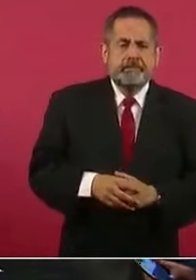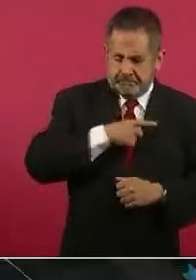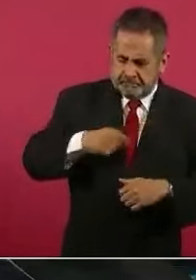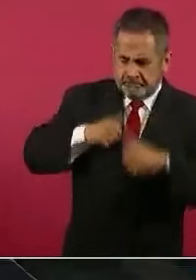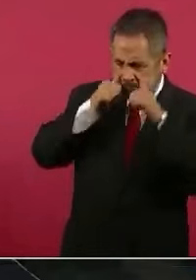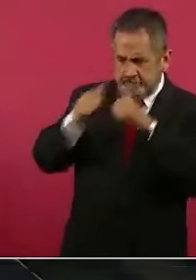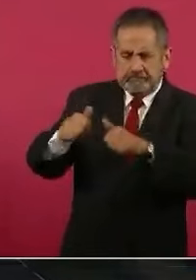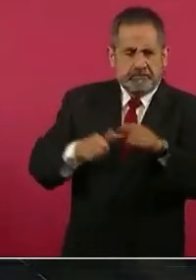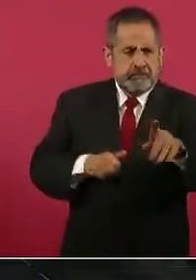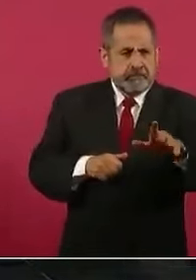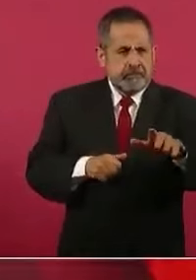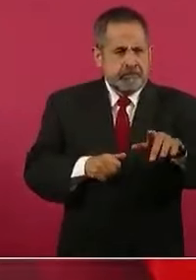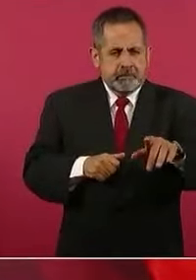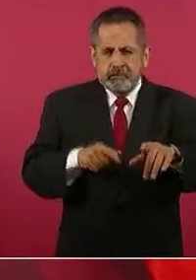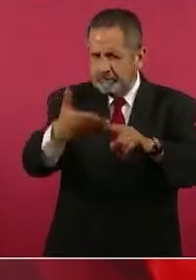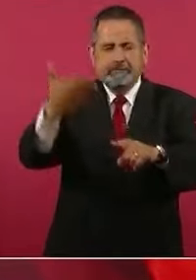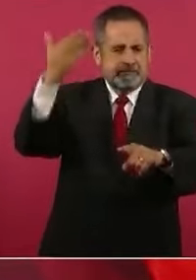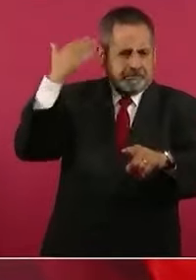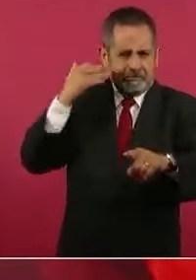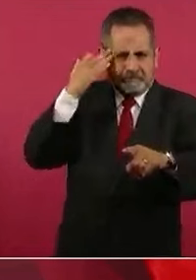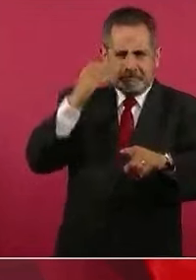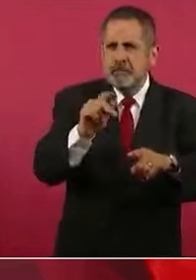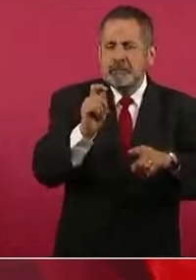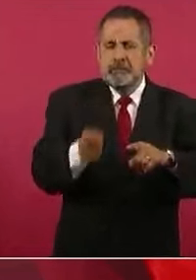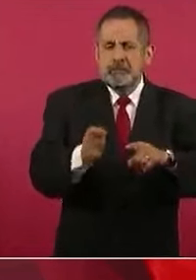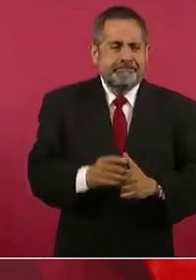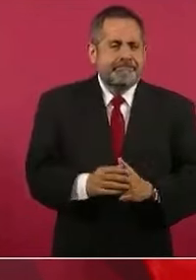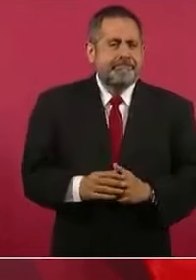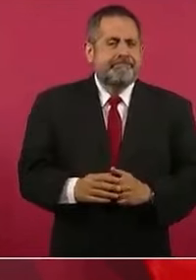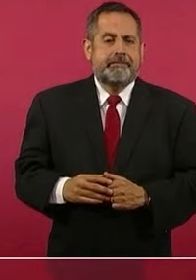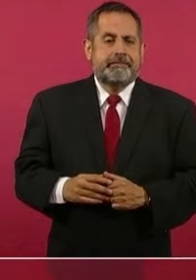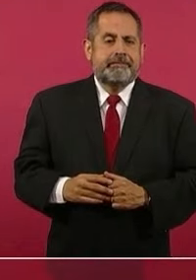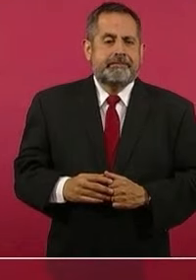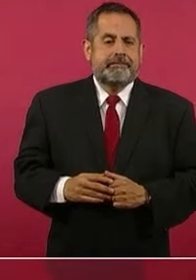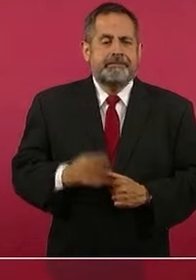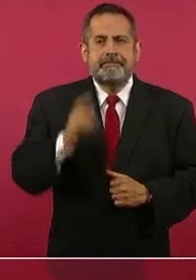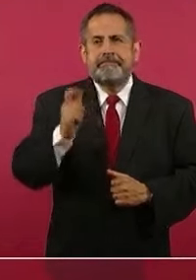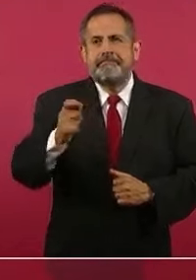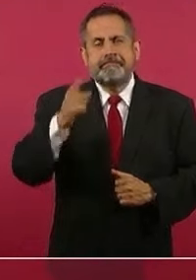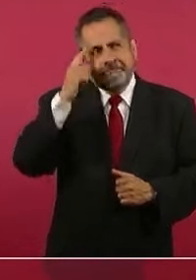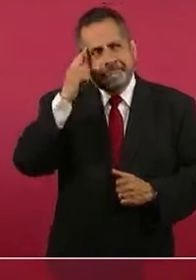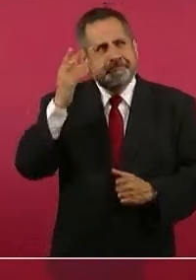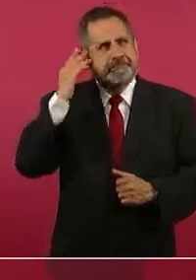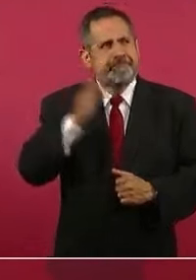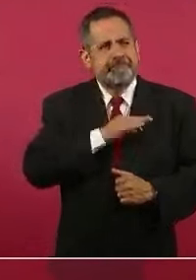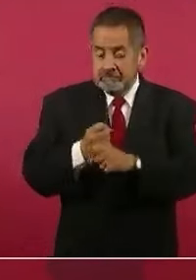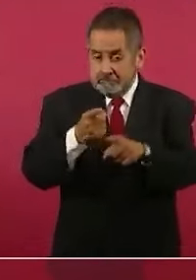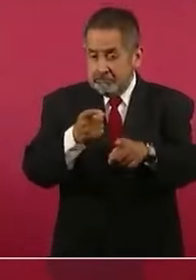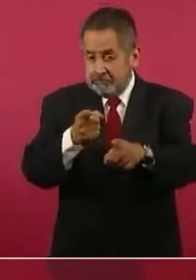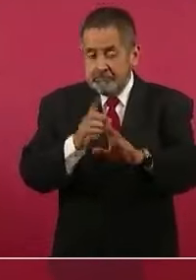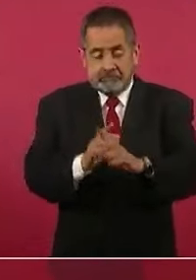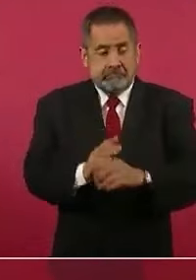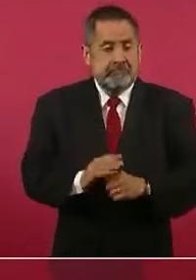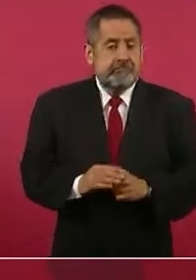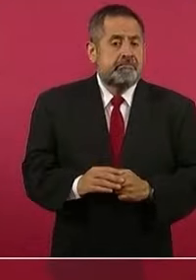atienda. Ya lleva algún tiempo esto, ¿eh? No es nuevo, ya pues lleva como 3 años. Y